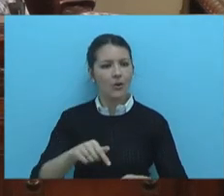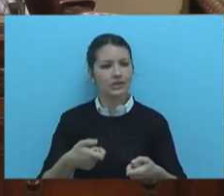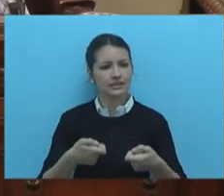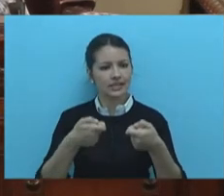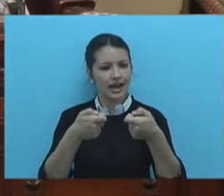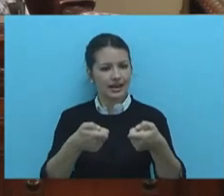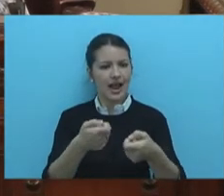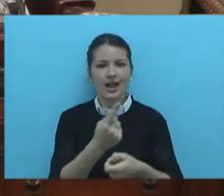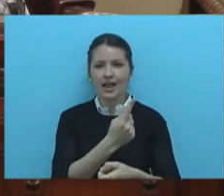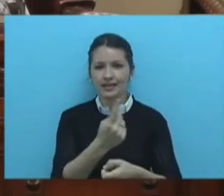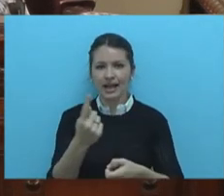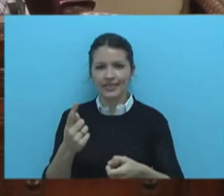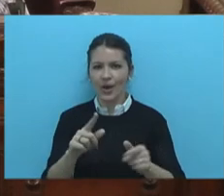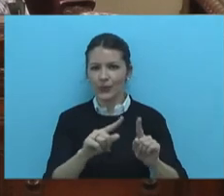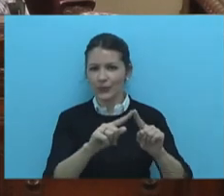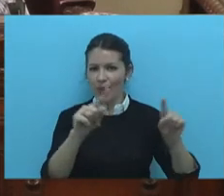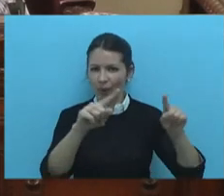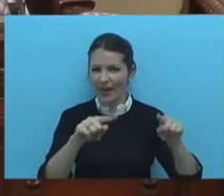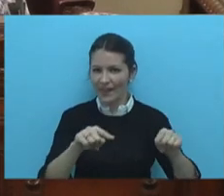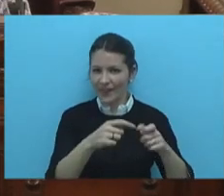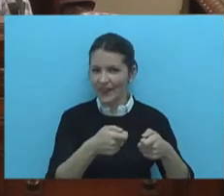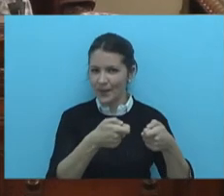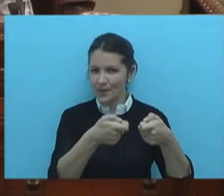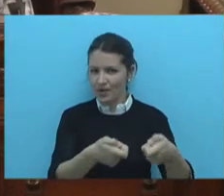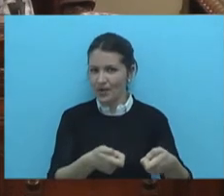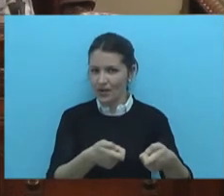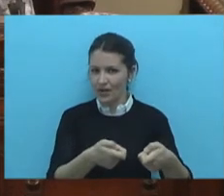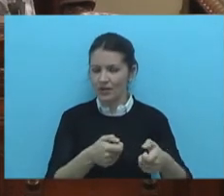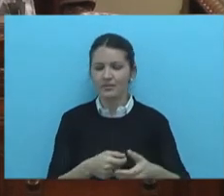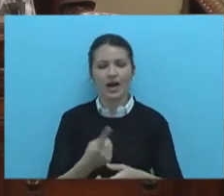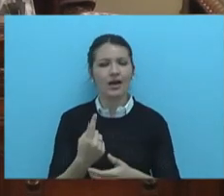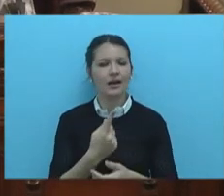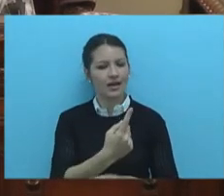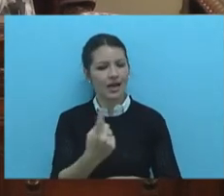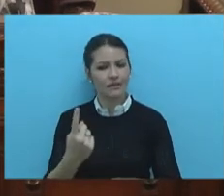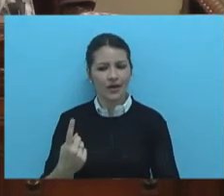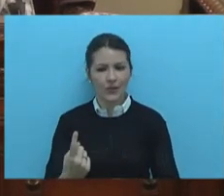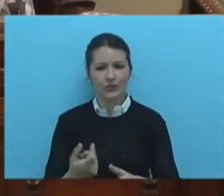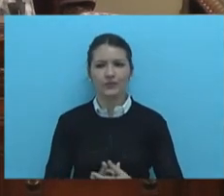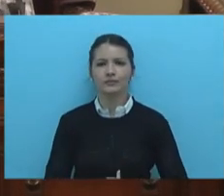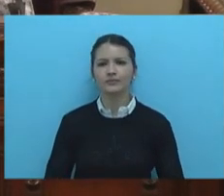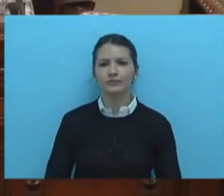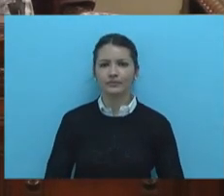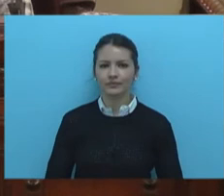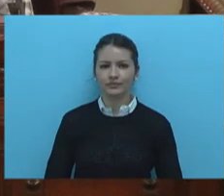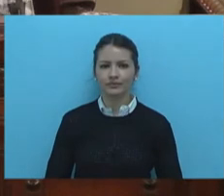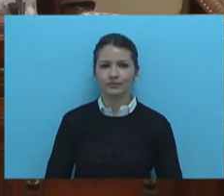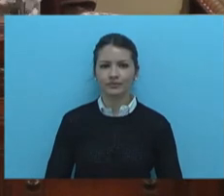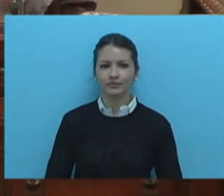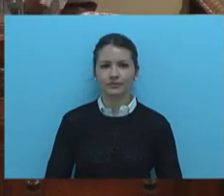a entregar los diplomas a los señores diputados y diputadas aquí en el centro del